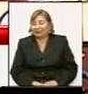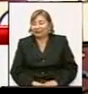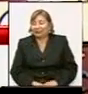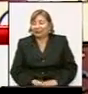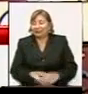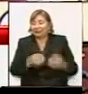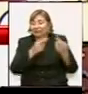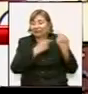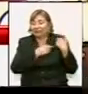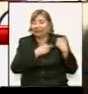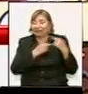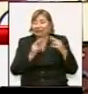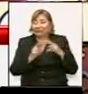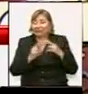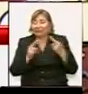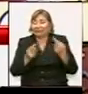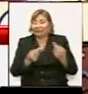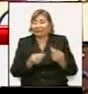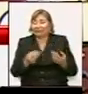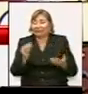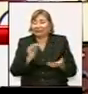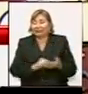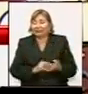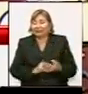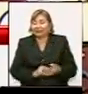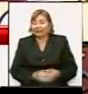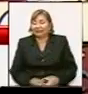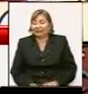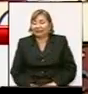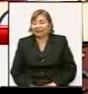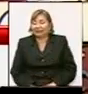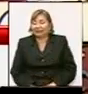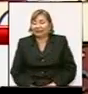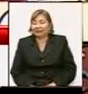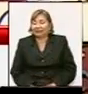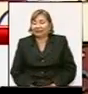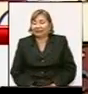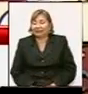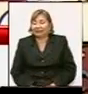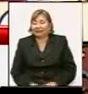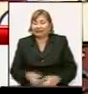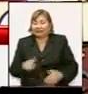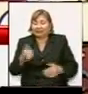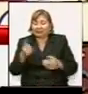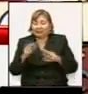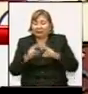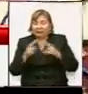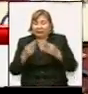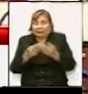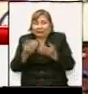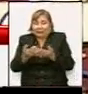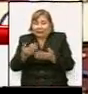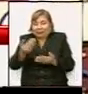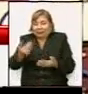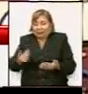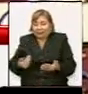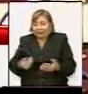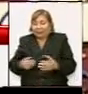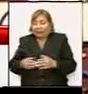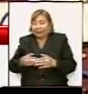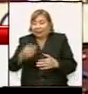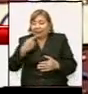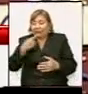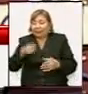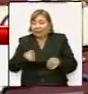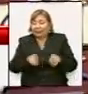cargo de la reunión, toda vez que quien habla tenía ya otras reuniones con anticipación coordinadas. Vamos